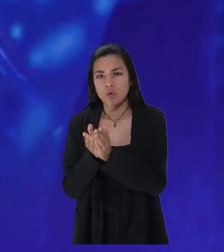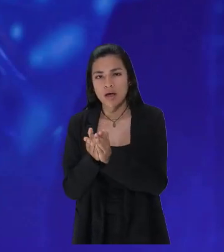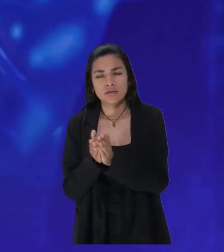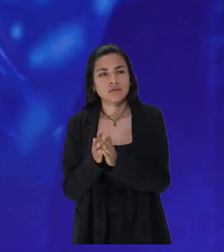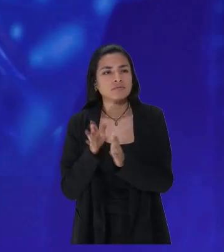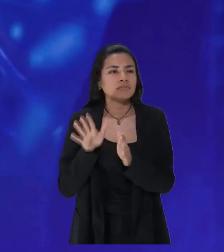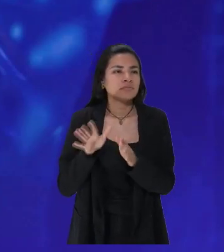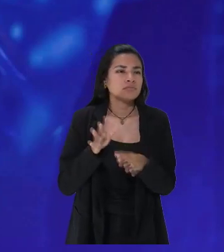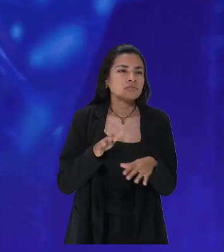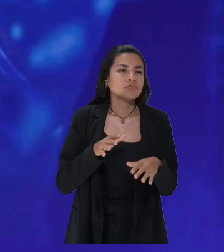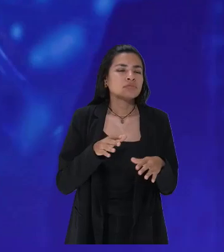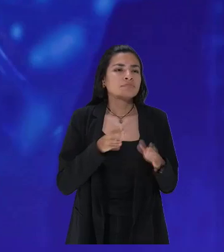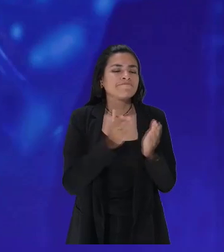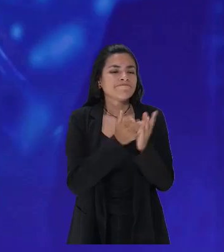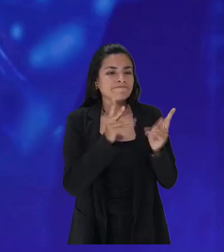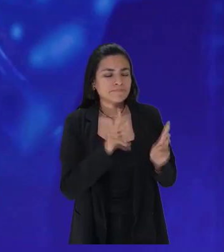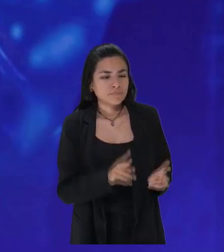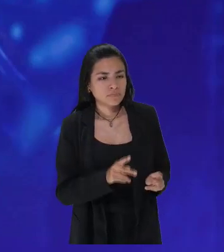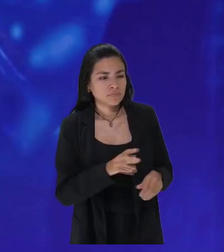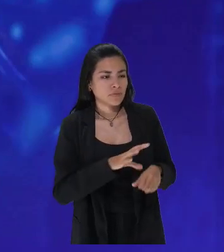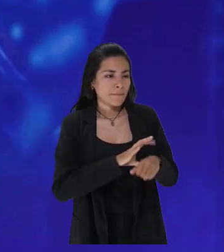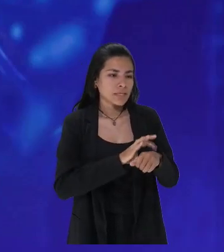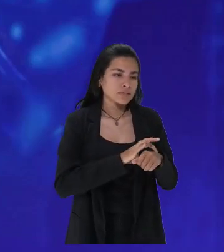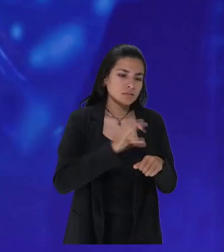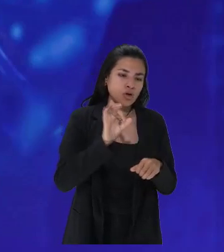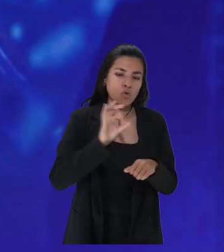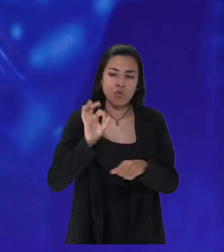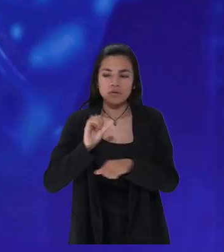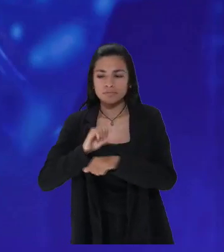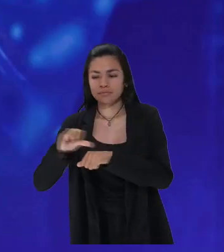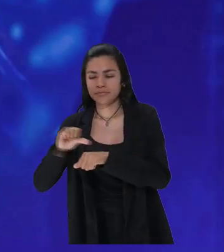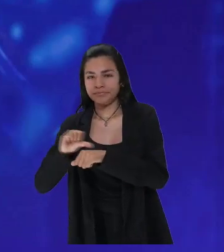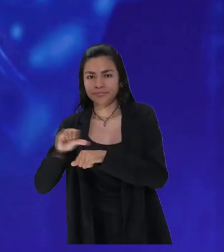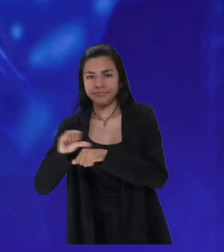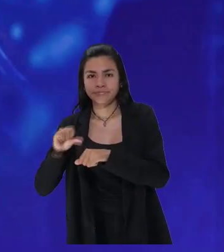de cirugía, hay una curva de aprendizaje.